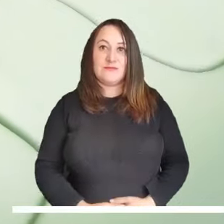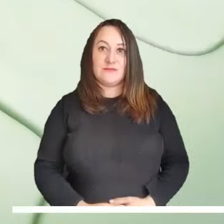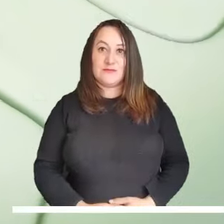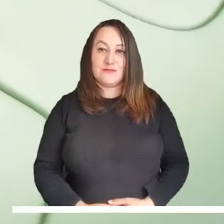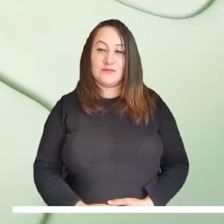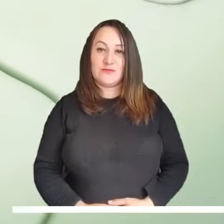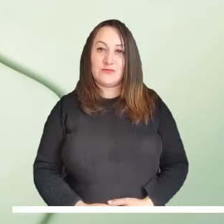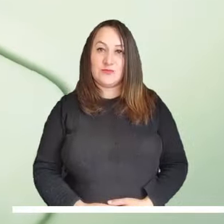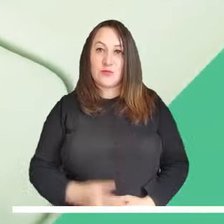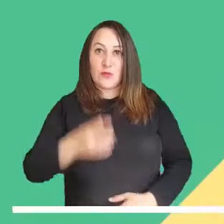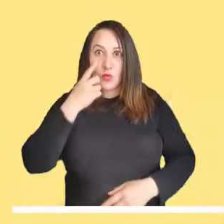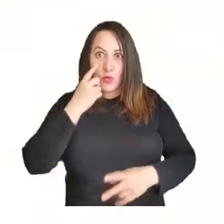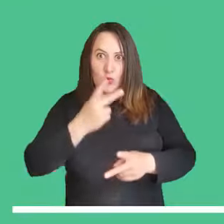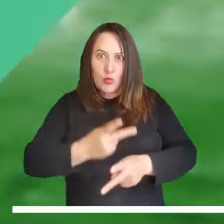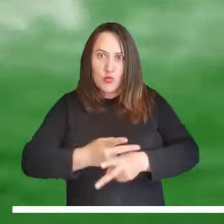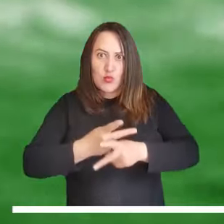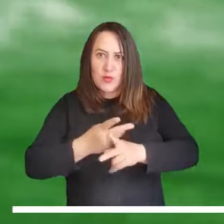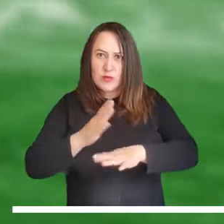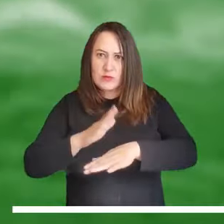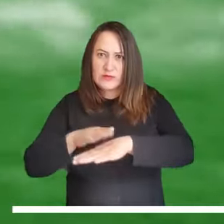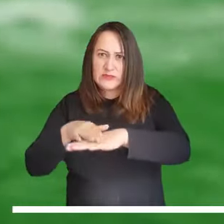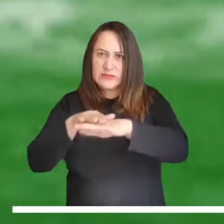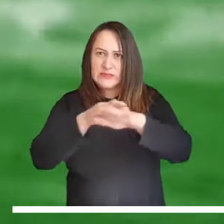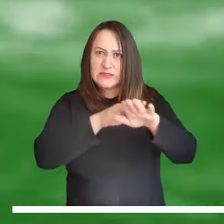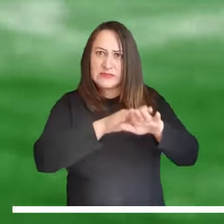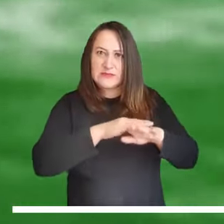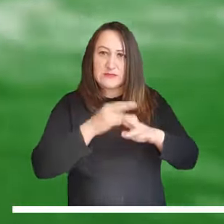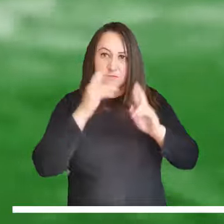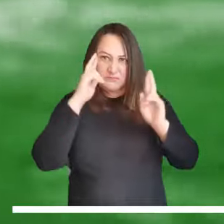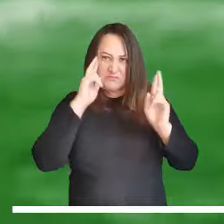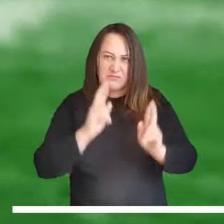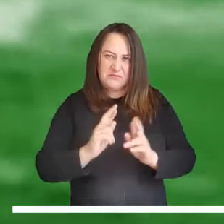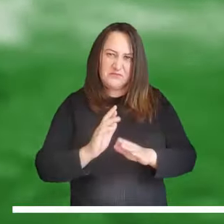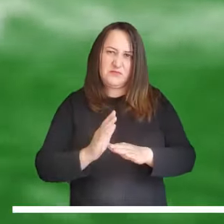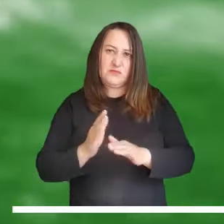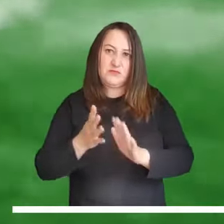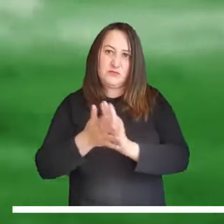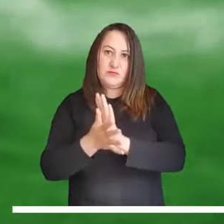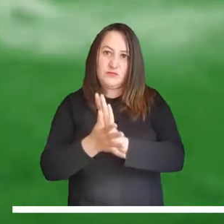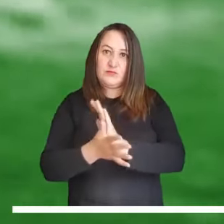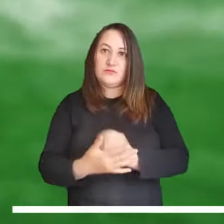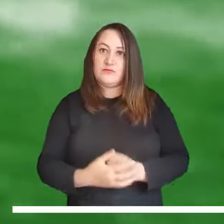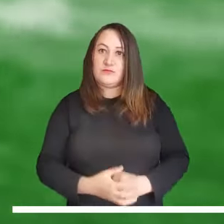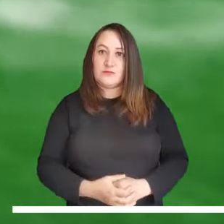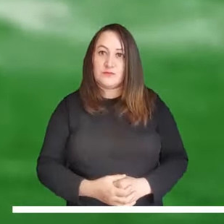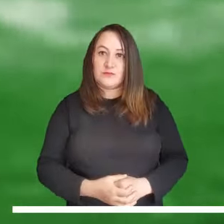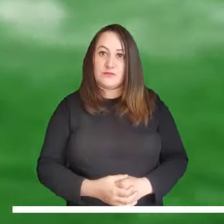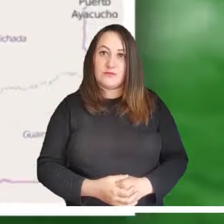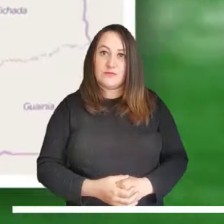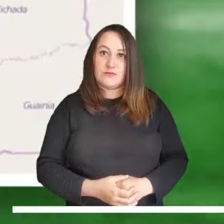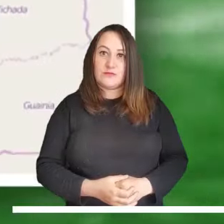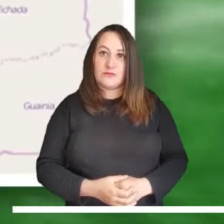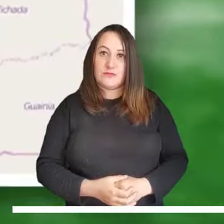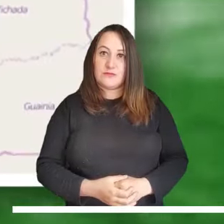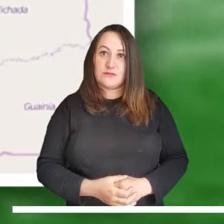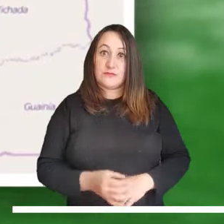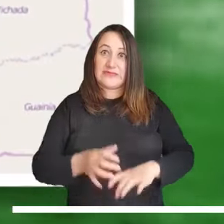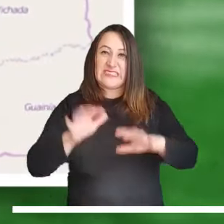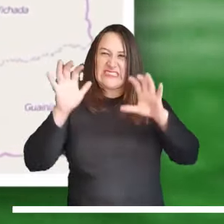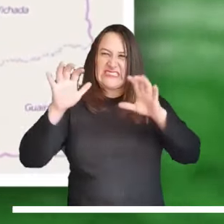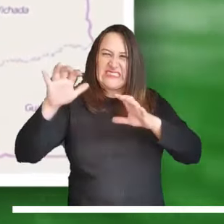sur. Preste mucha atención al siguiente resumen de las alertas meteorológicas vigentes a esta hora.